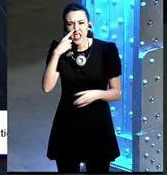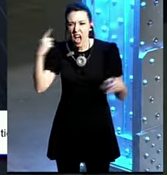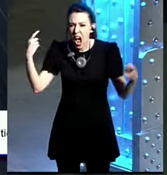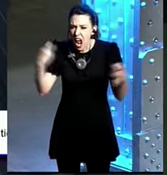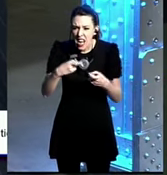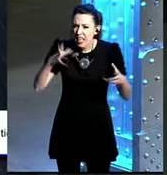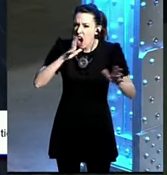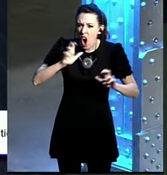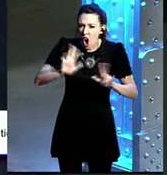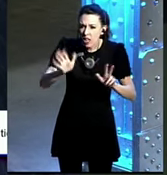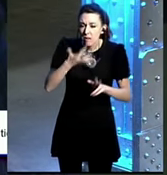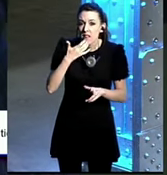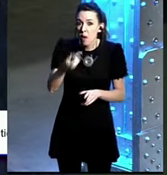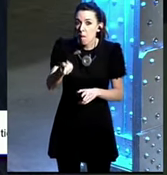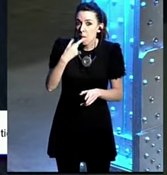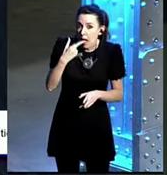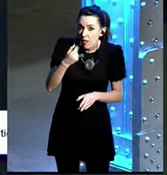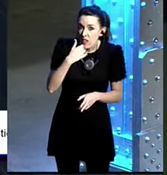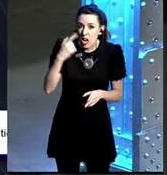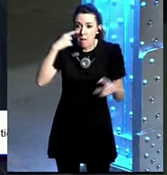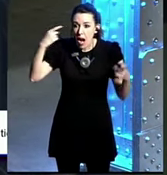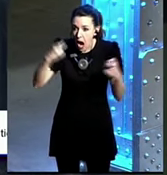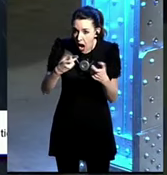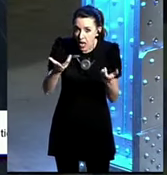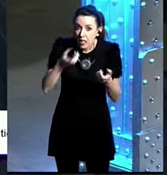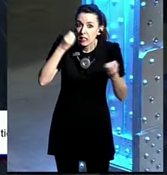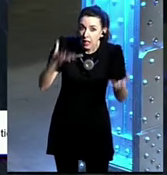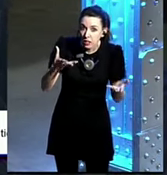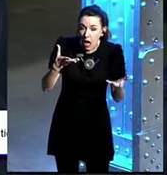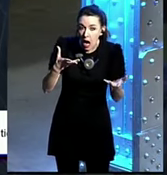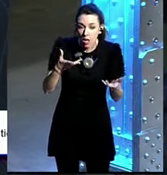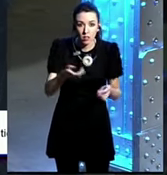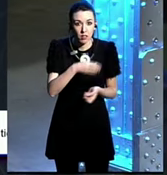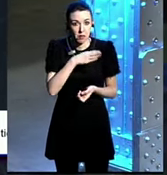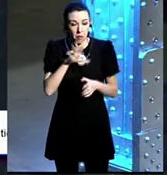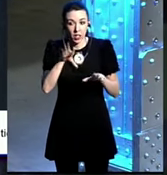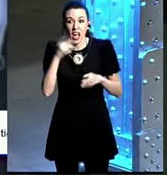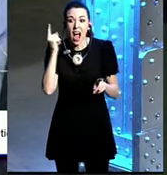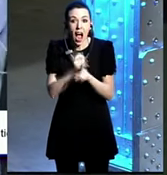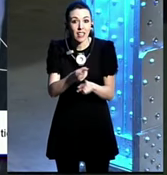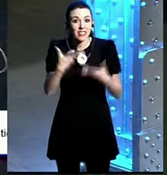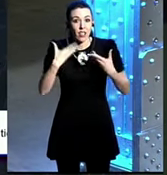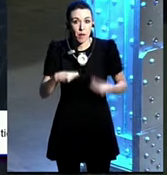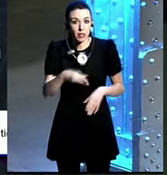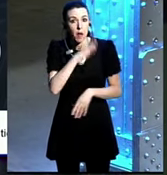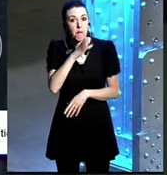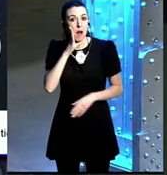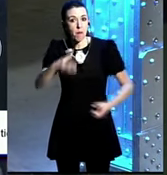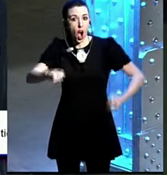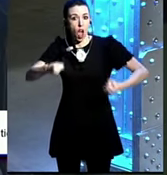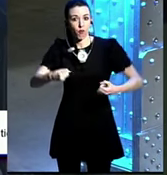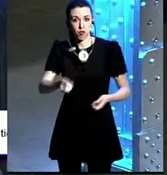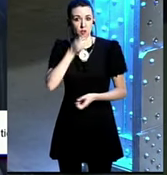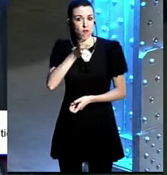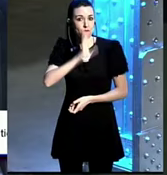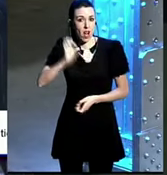alergias horrorosas. Si te damos unas medicinas para la alergia, ¿qué tal? Le dio antidepresivos y la madre está en una forma